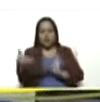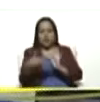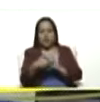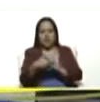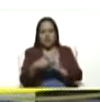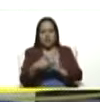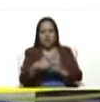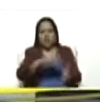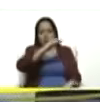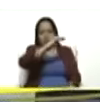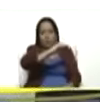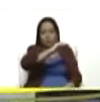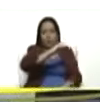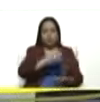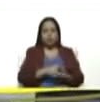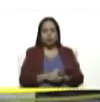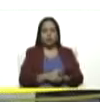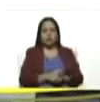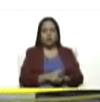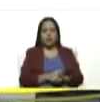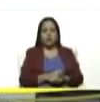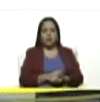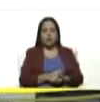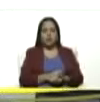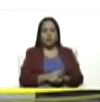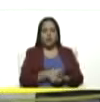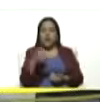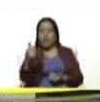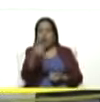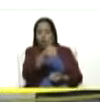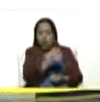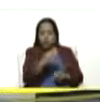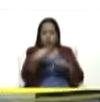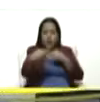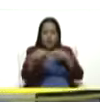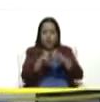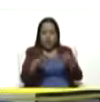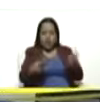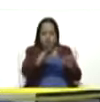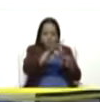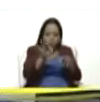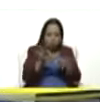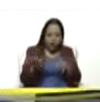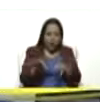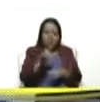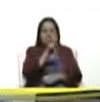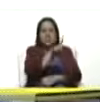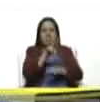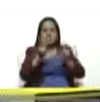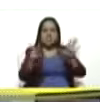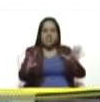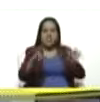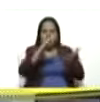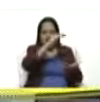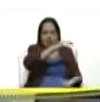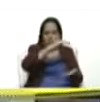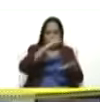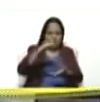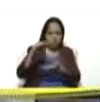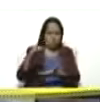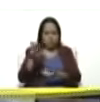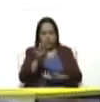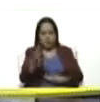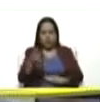quintales con un rendimiento por hectárea de 17 quintales, un